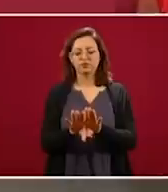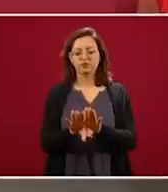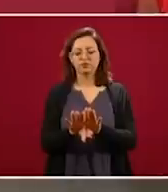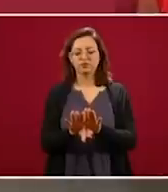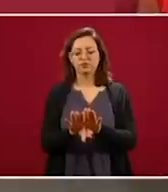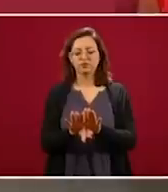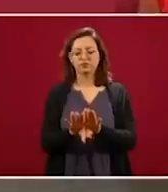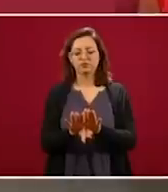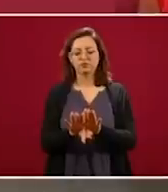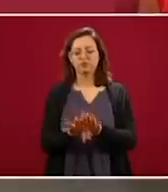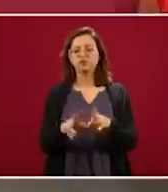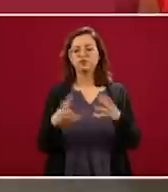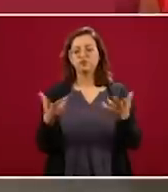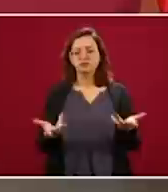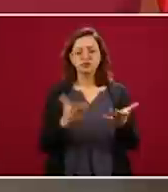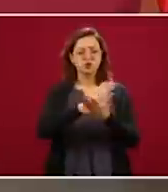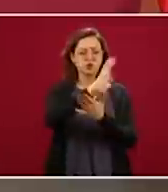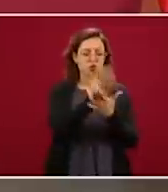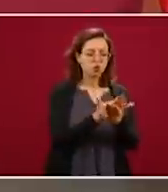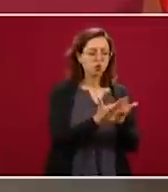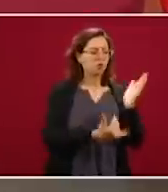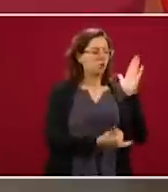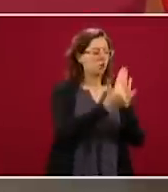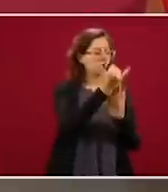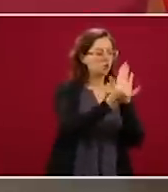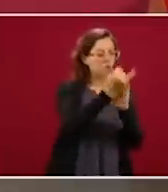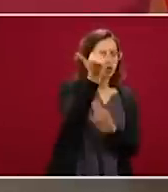en contratos de obras